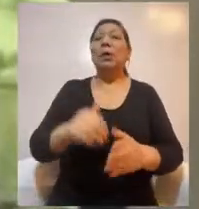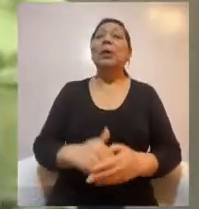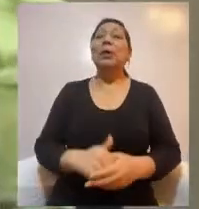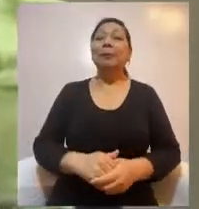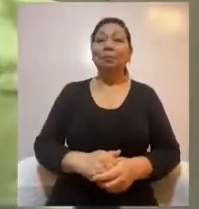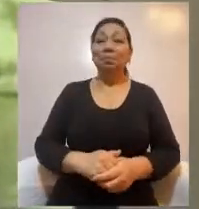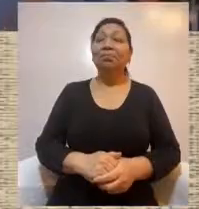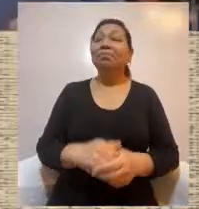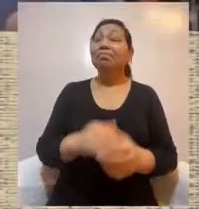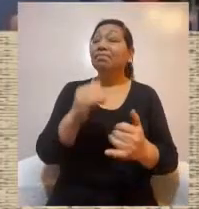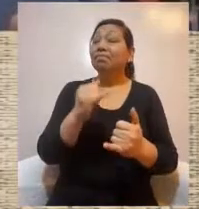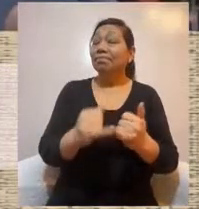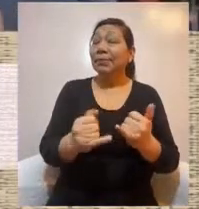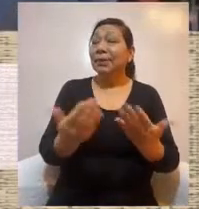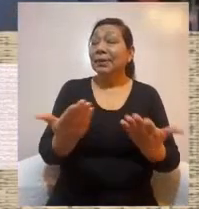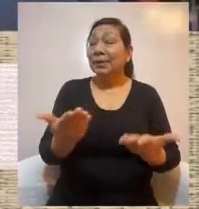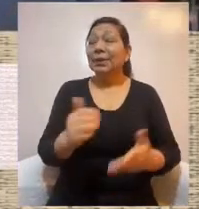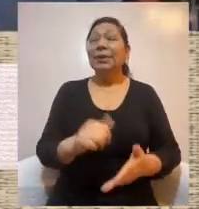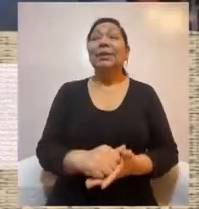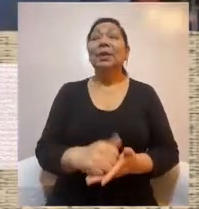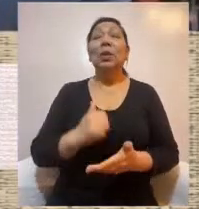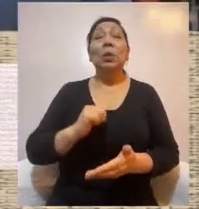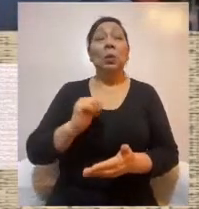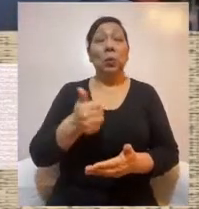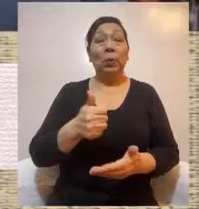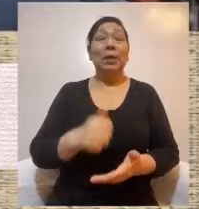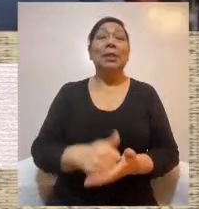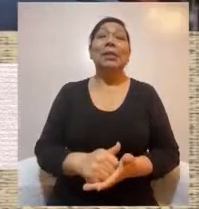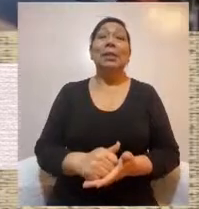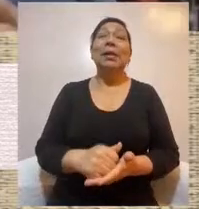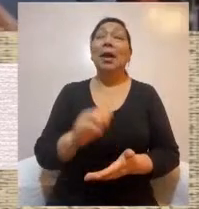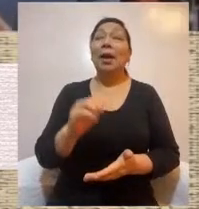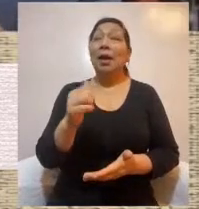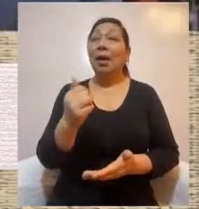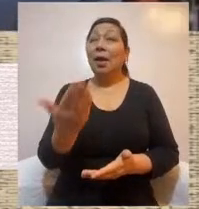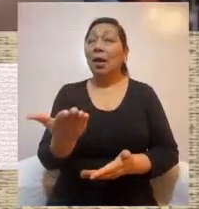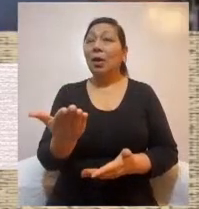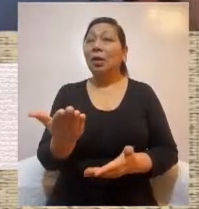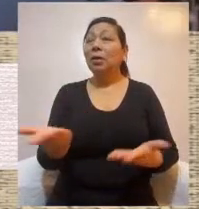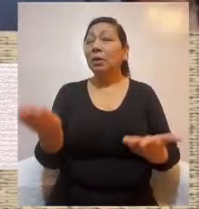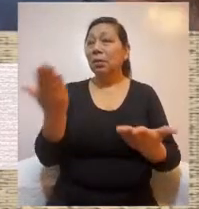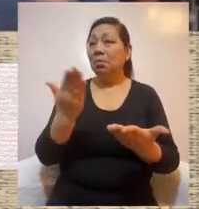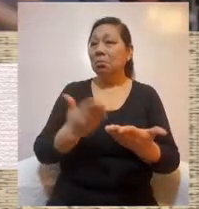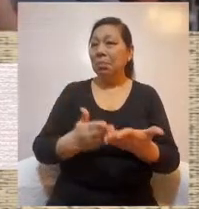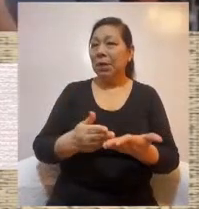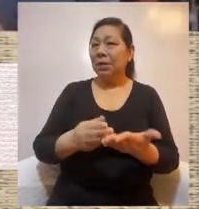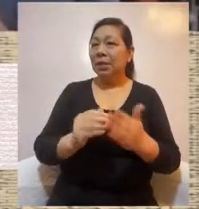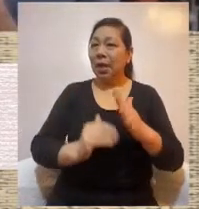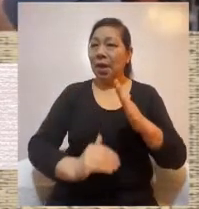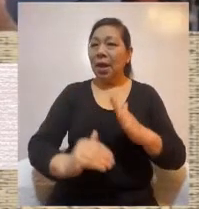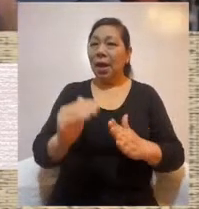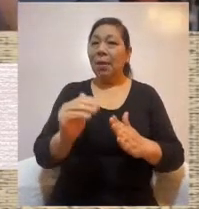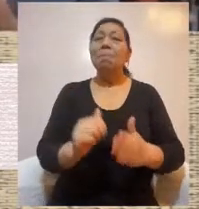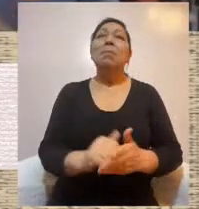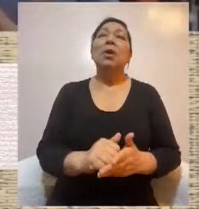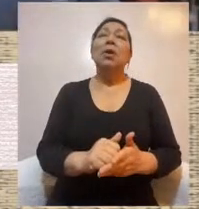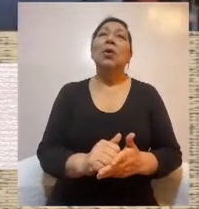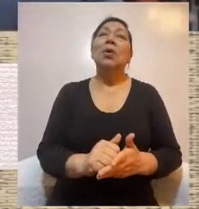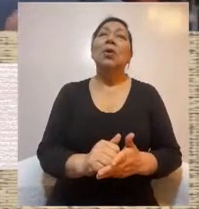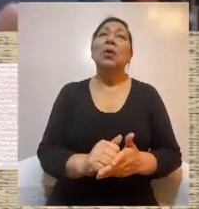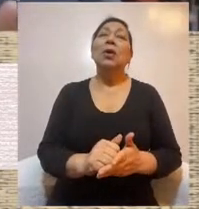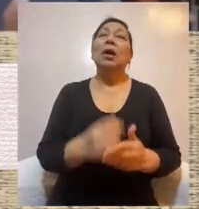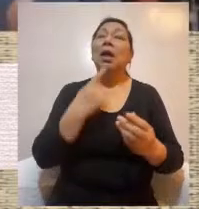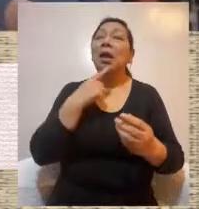menor. Y finalmente agrega el juez de primera instancia de que hay un contexto mucho más amplio, donde se advierte